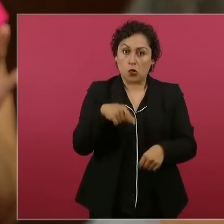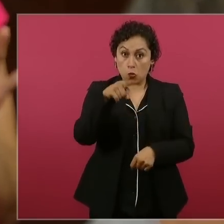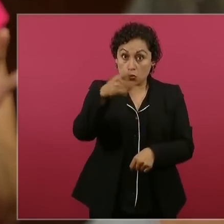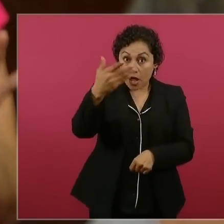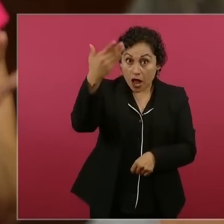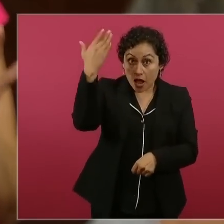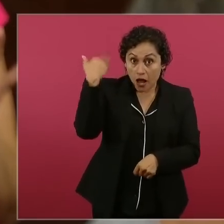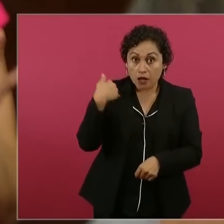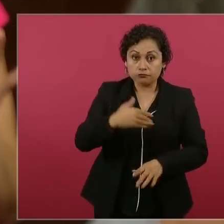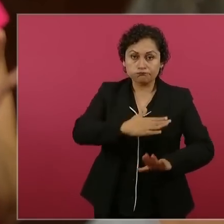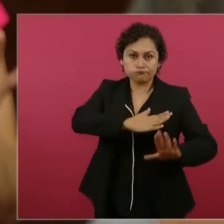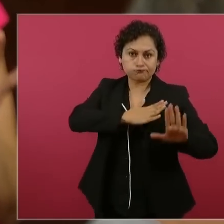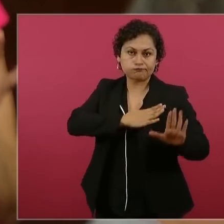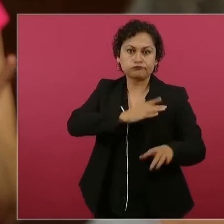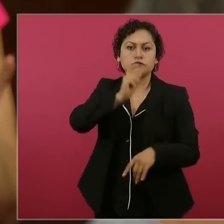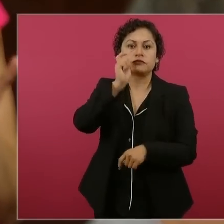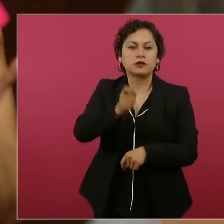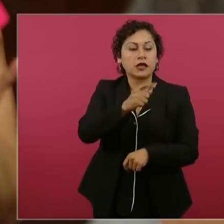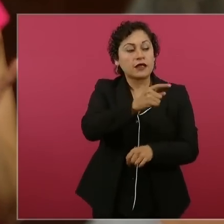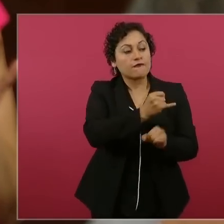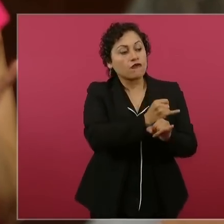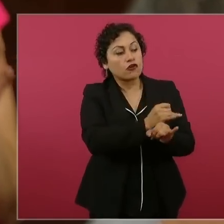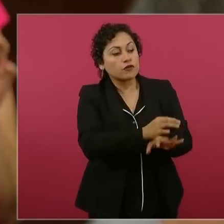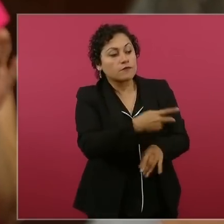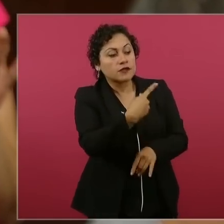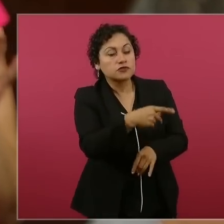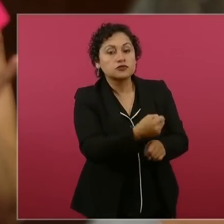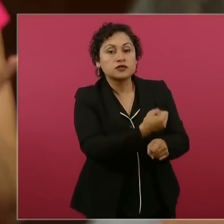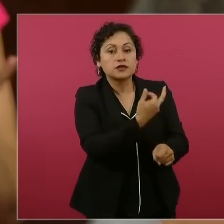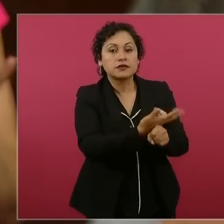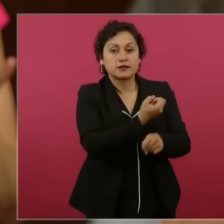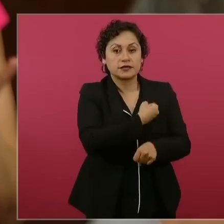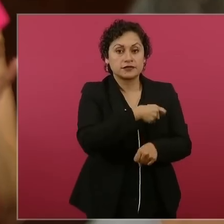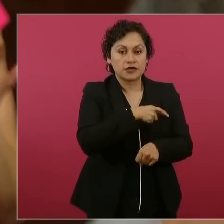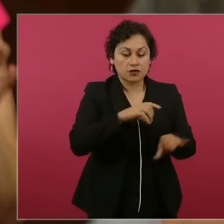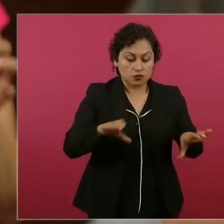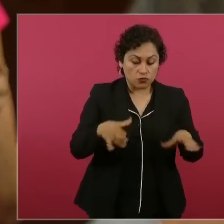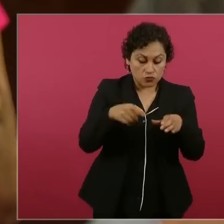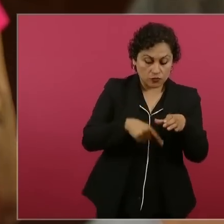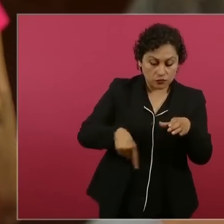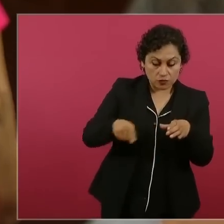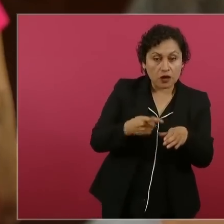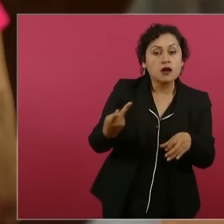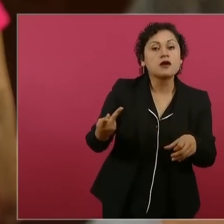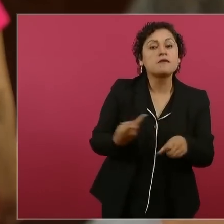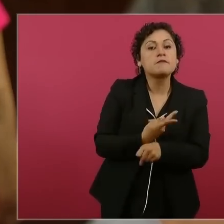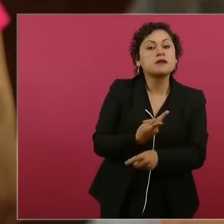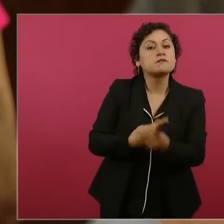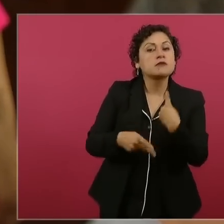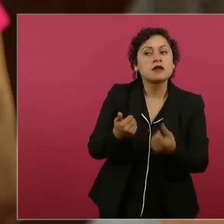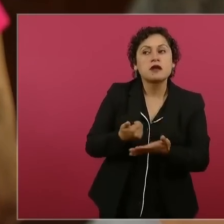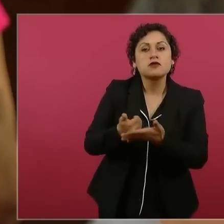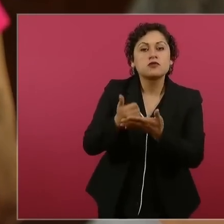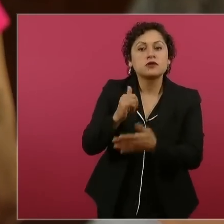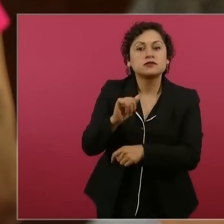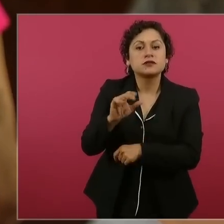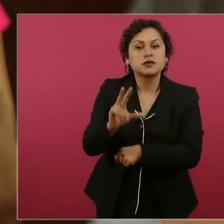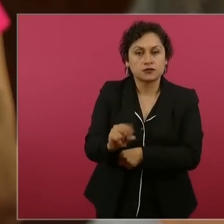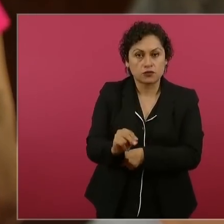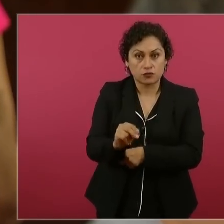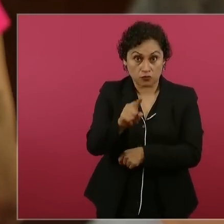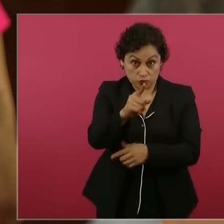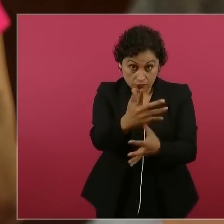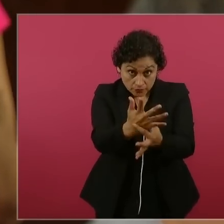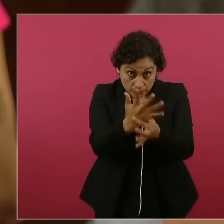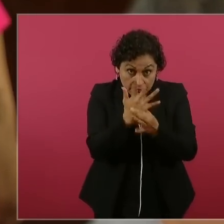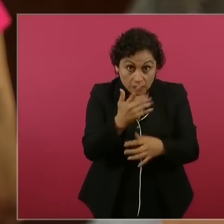las autoridades de salud informaban de los logros obtenidos de esta área durante su administración, yo ya no volvería